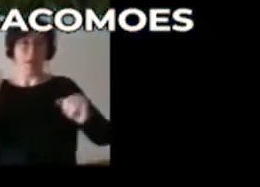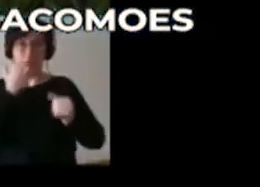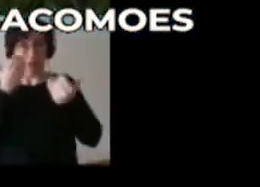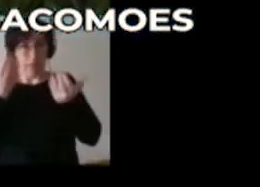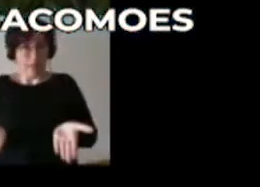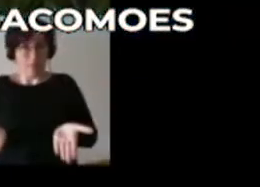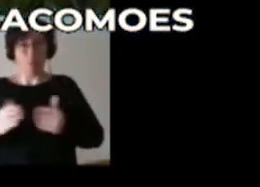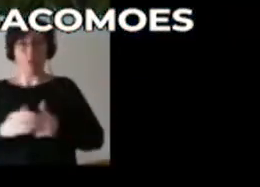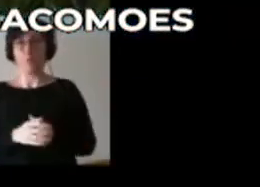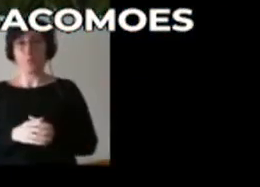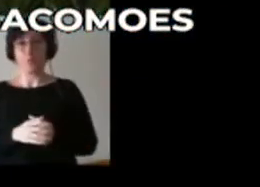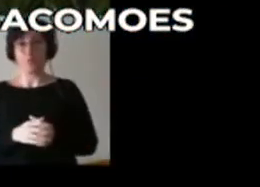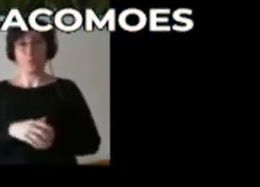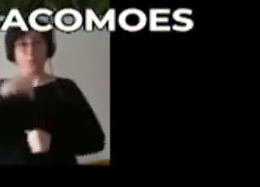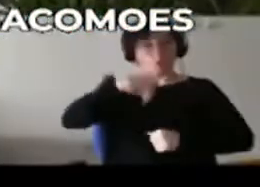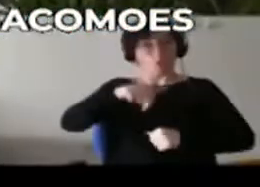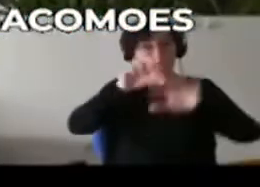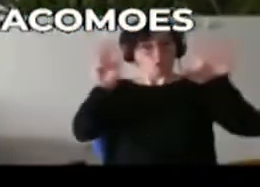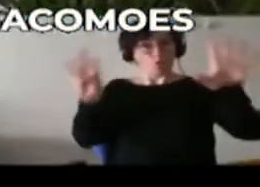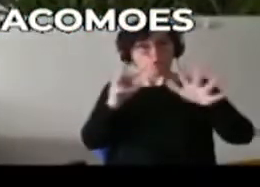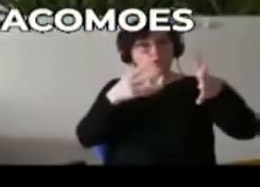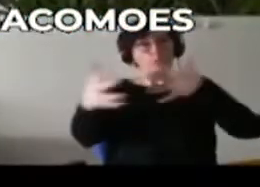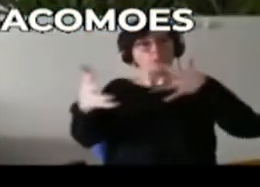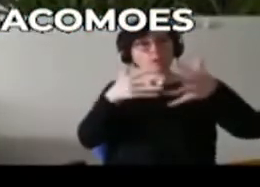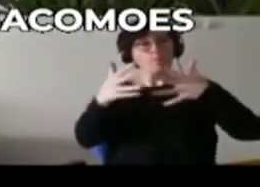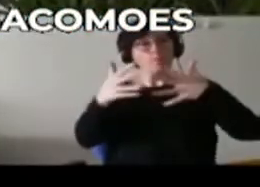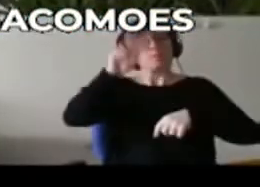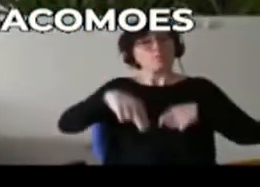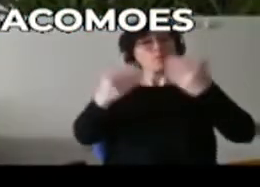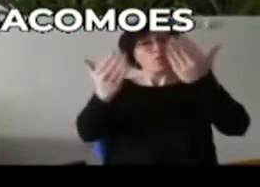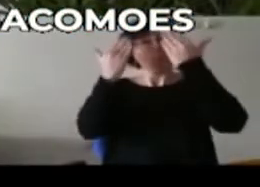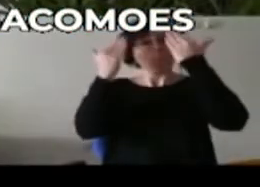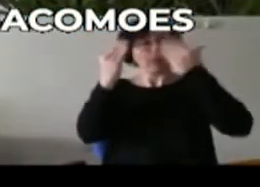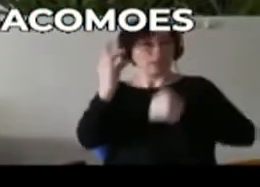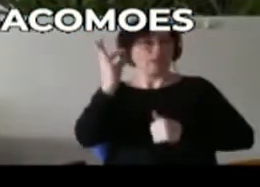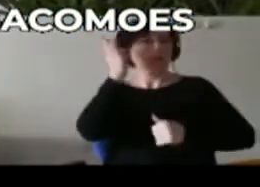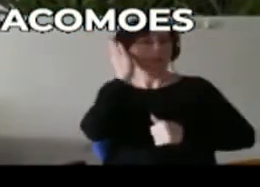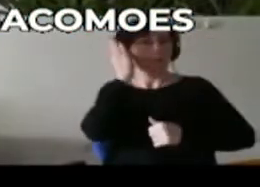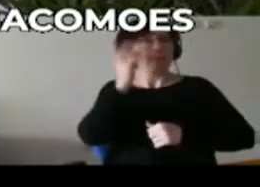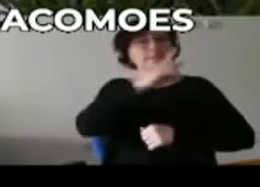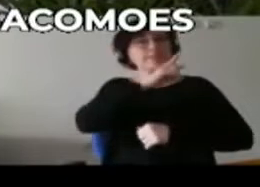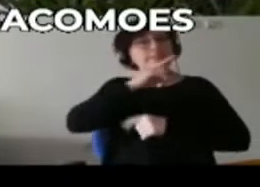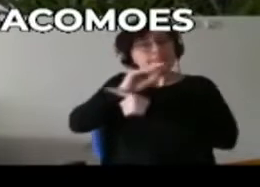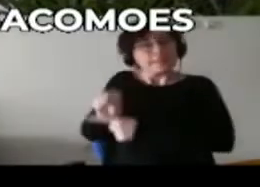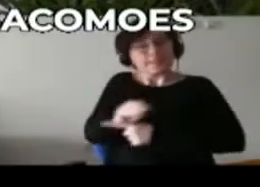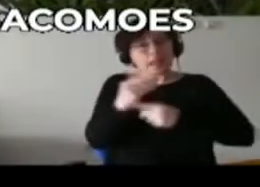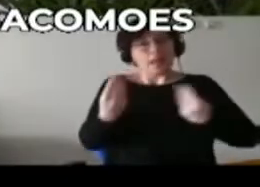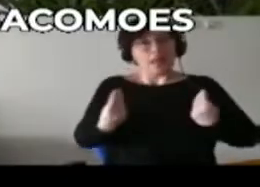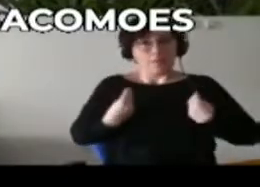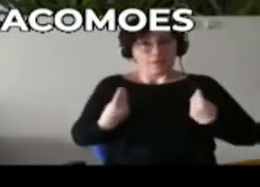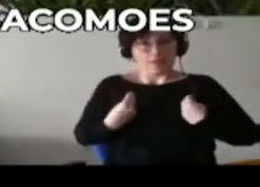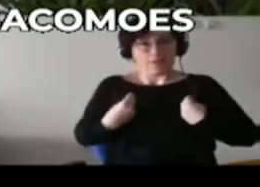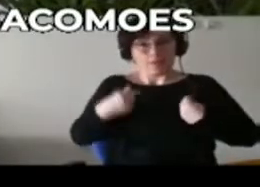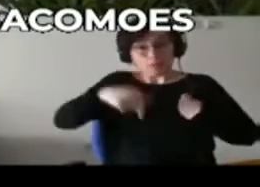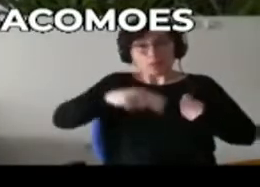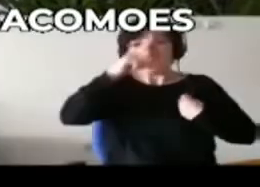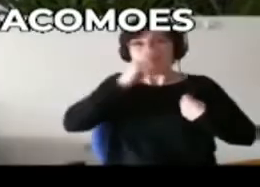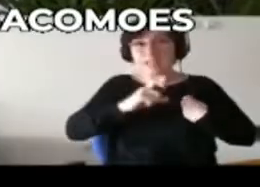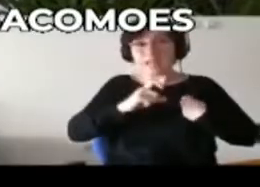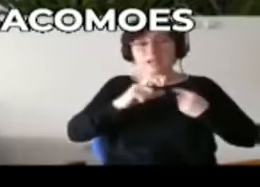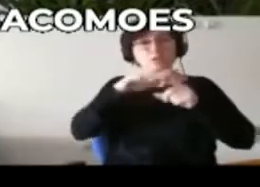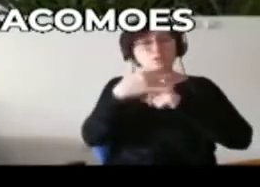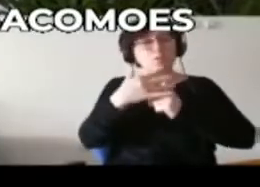Este 8 de marzo es un homenaje a las mujeres que sostienen la vida y que este año lo han hecho en condiciones